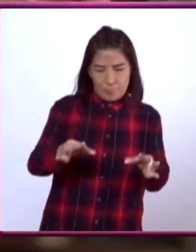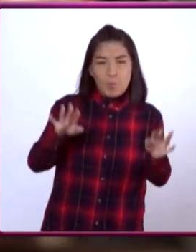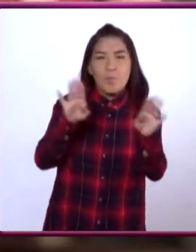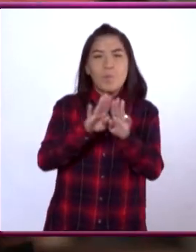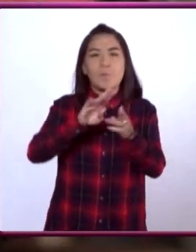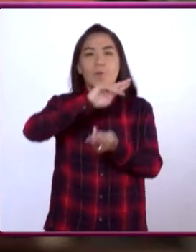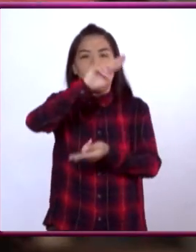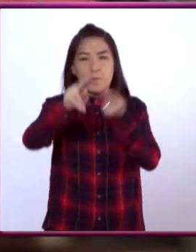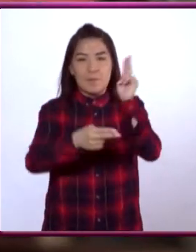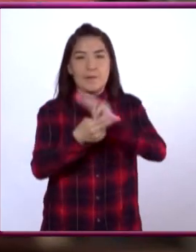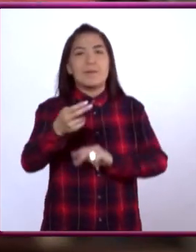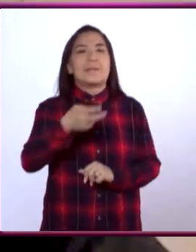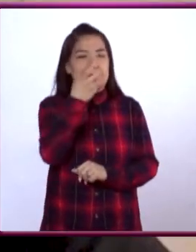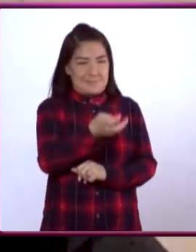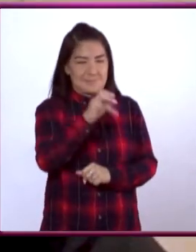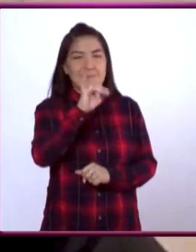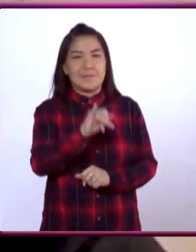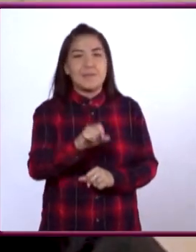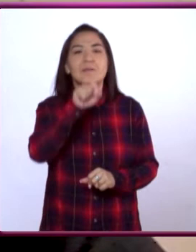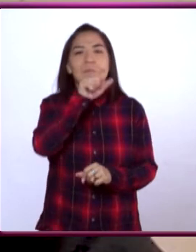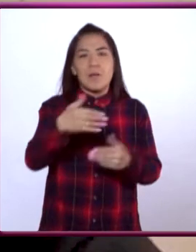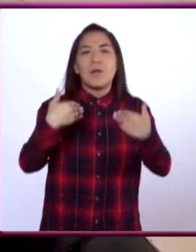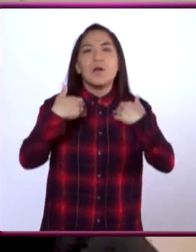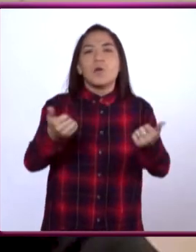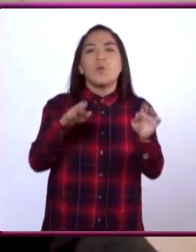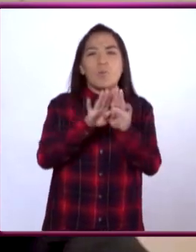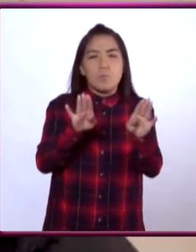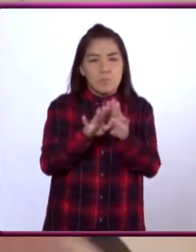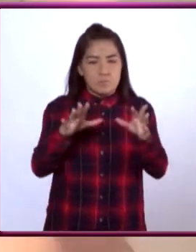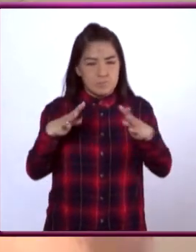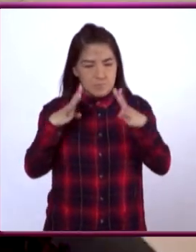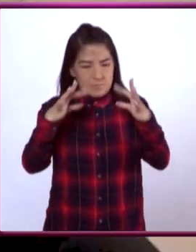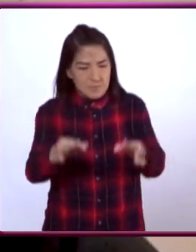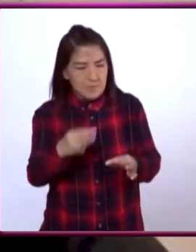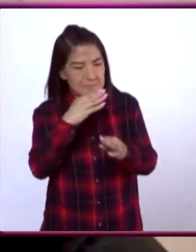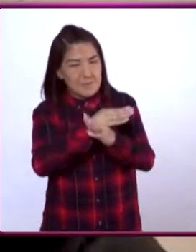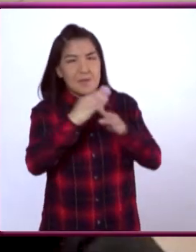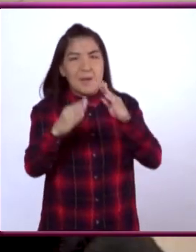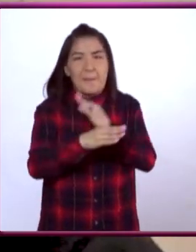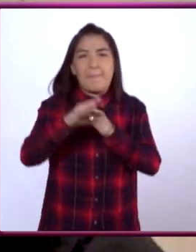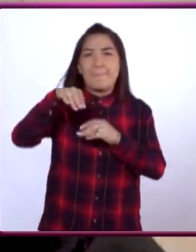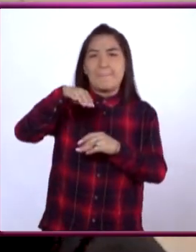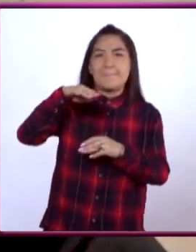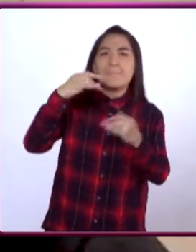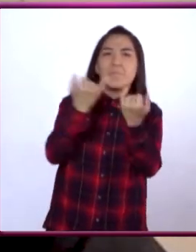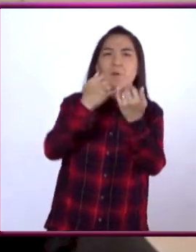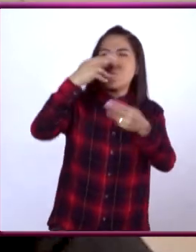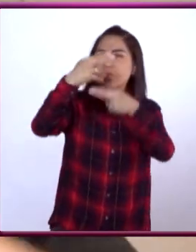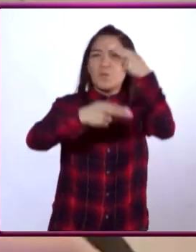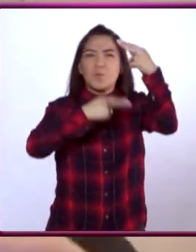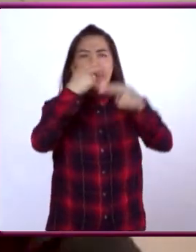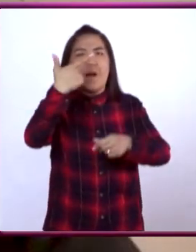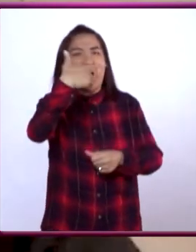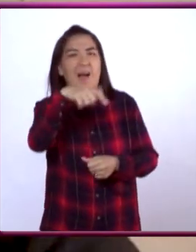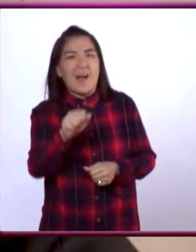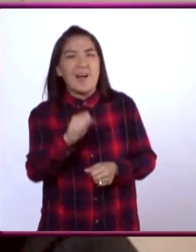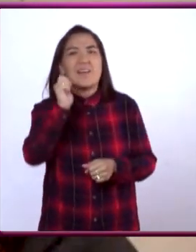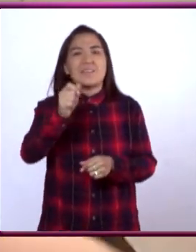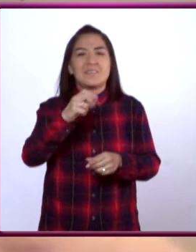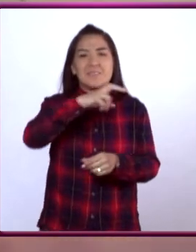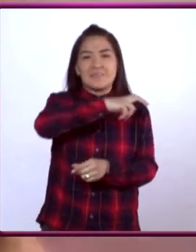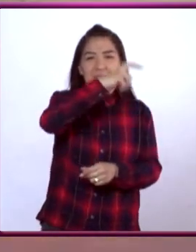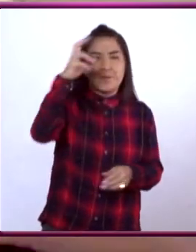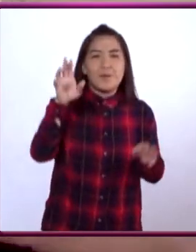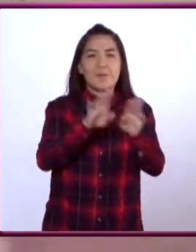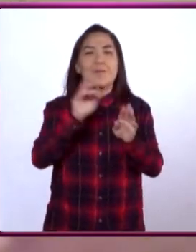del universo y todas estas cosas, ¿no? Exactamente, sí, es entender el origen de la materia, el origen del universo. Estamos recreando lo